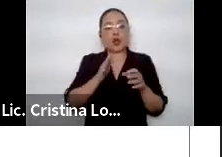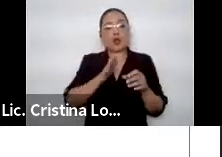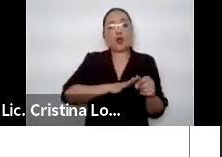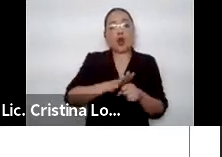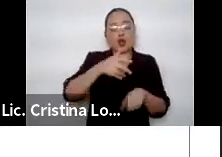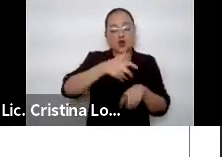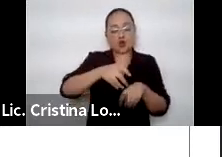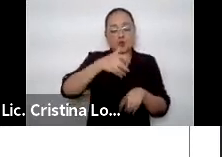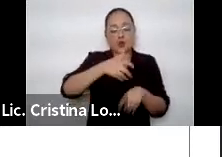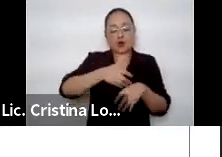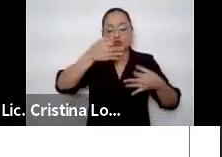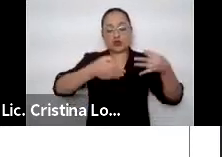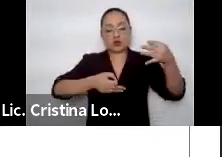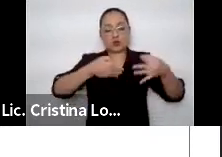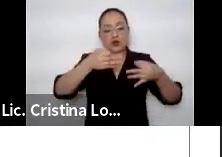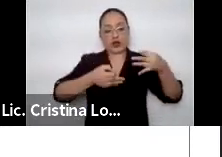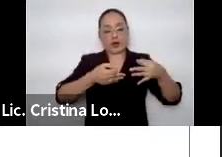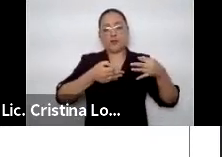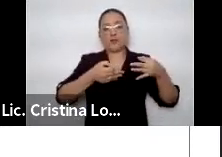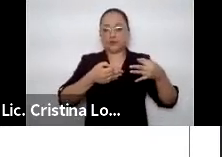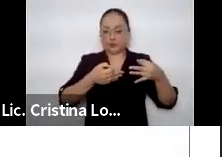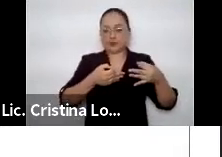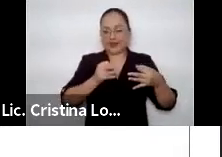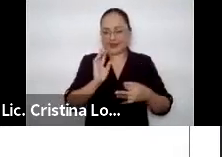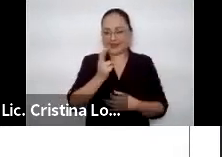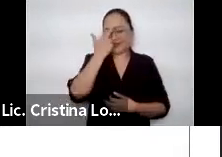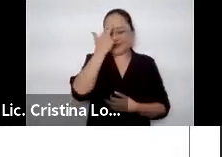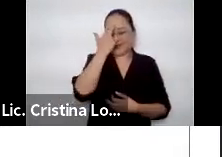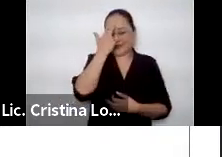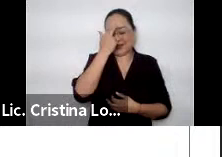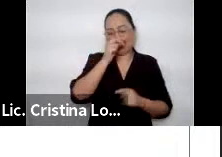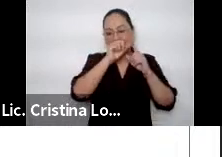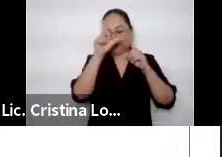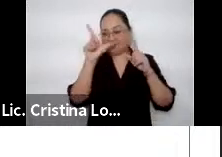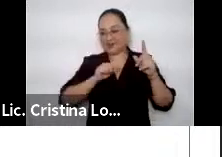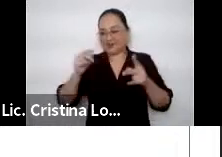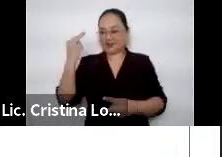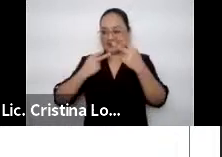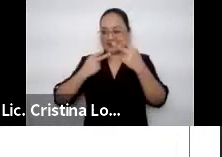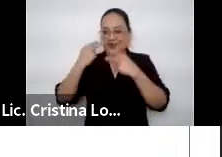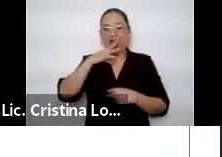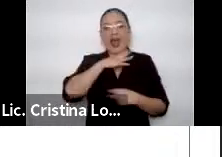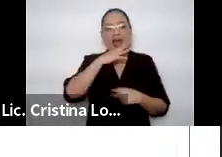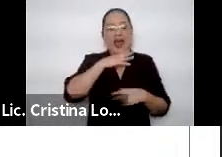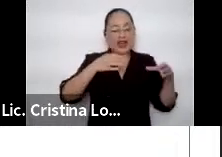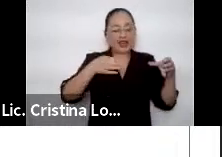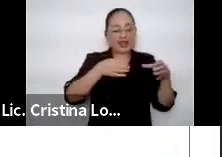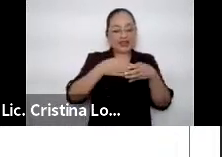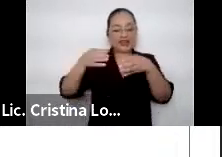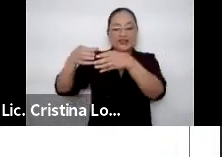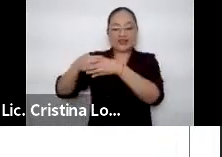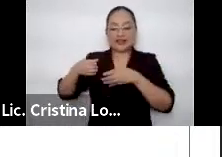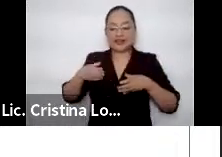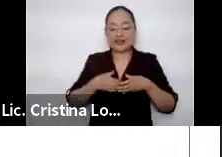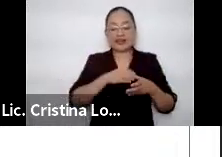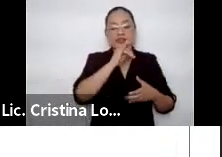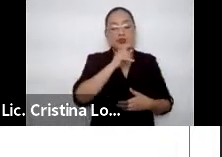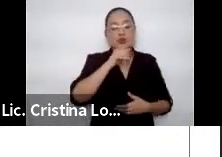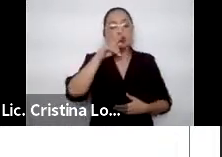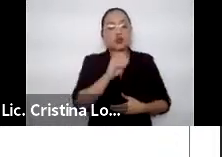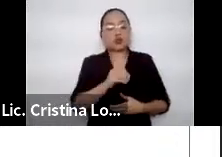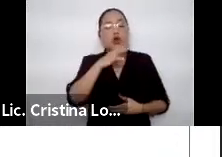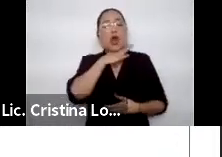el número del tribunal. Recordemos, ustedes que nos están viendo en toda la República Mexicana, que hay circuitos que únicamente